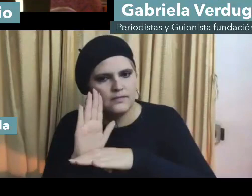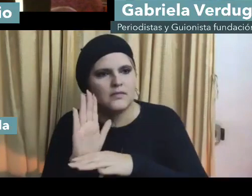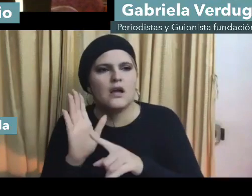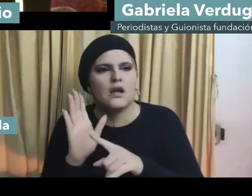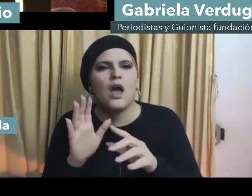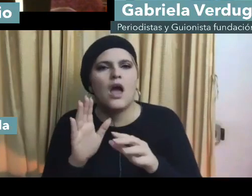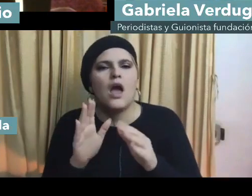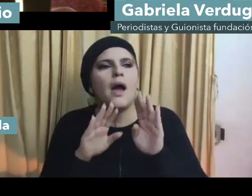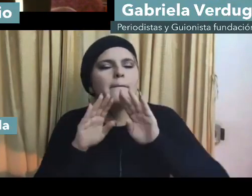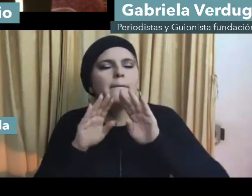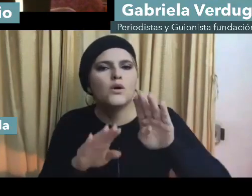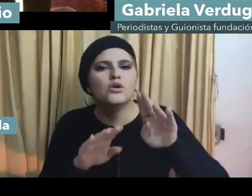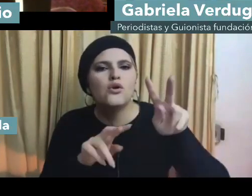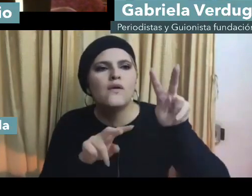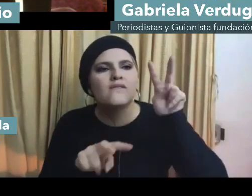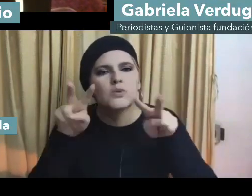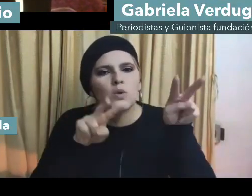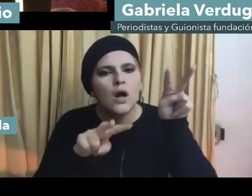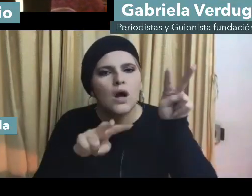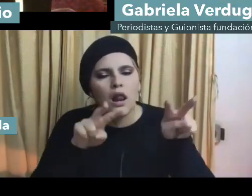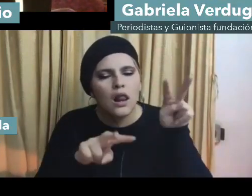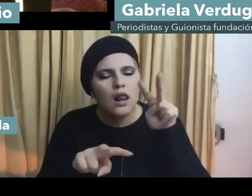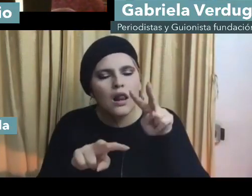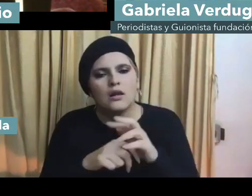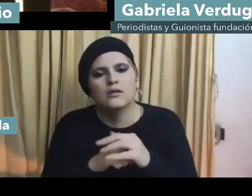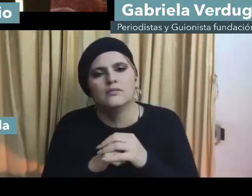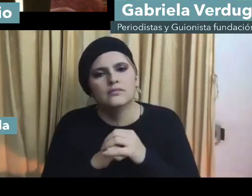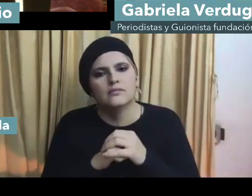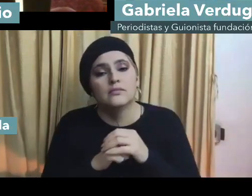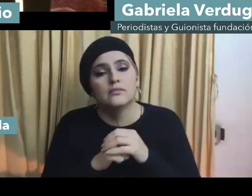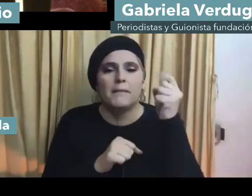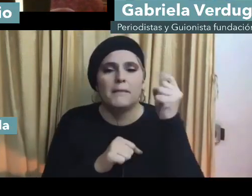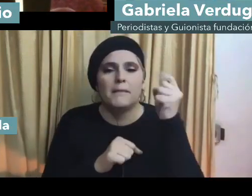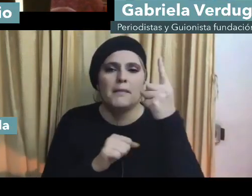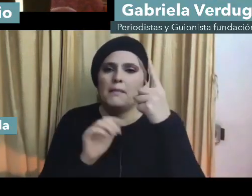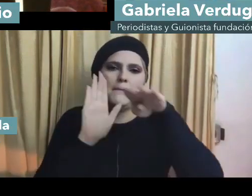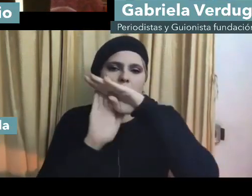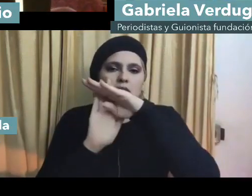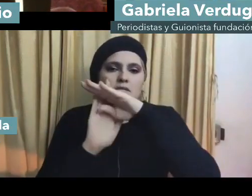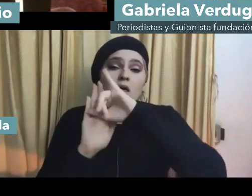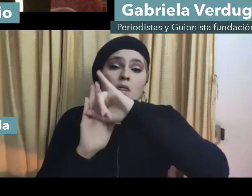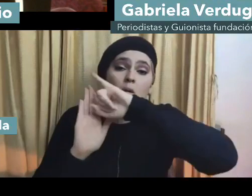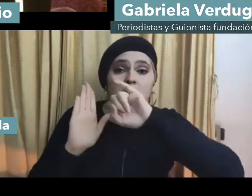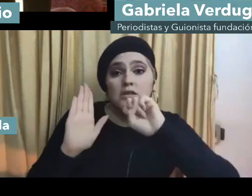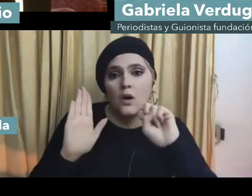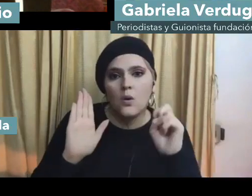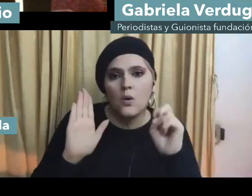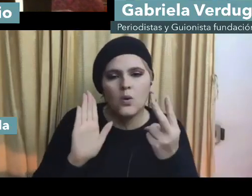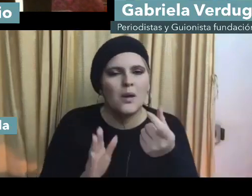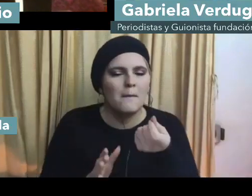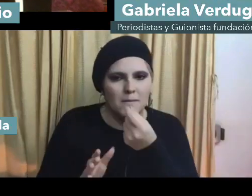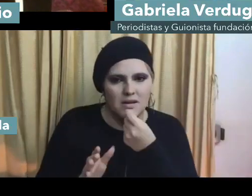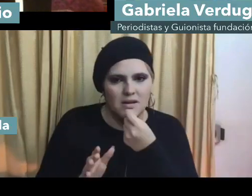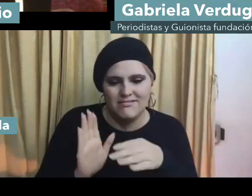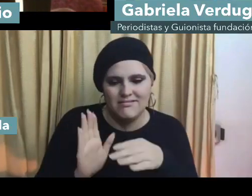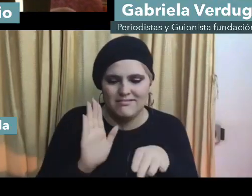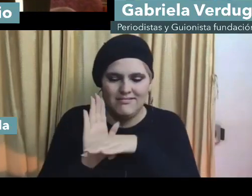primero, antes de pensar en otro tipo de ayuda farmacológica. Lo primero es ver qué tipo de ayuda